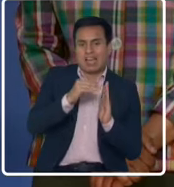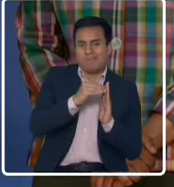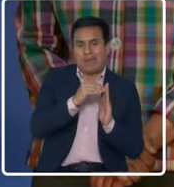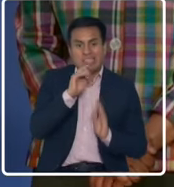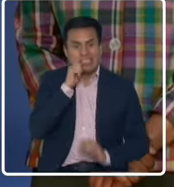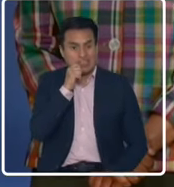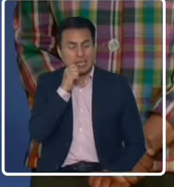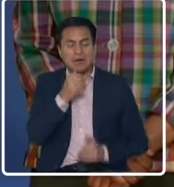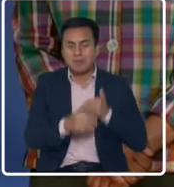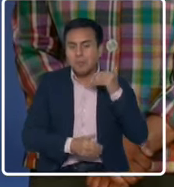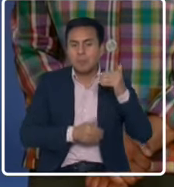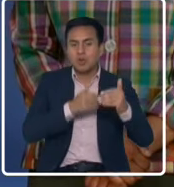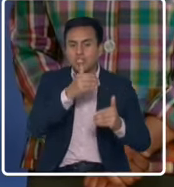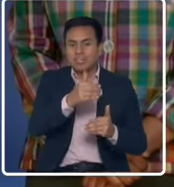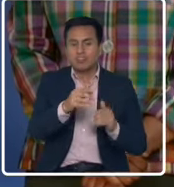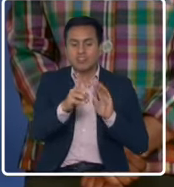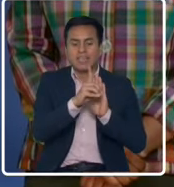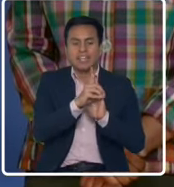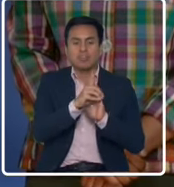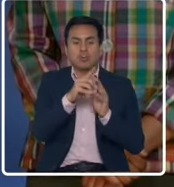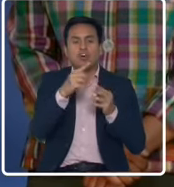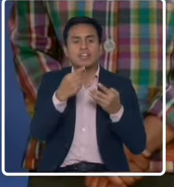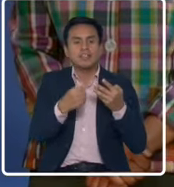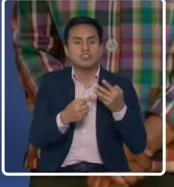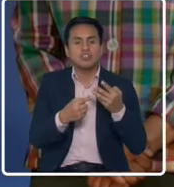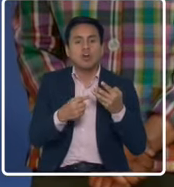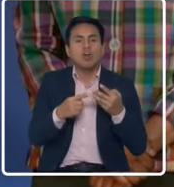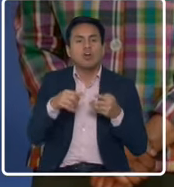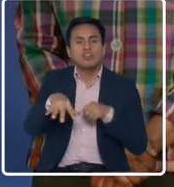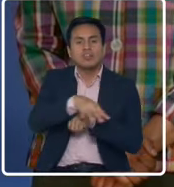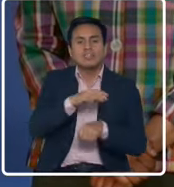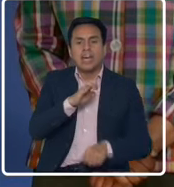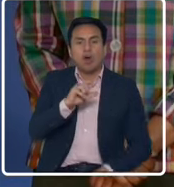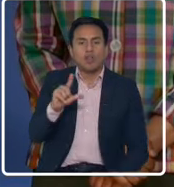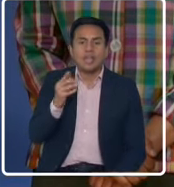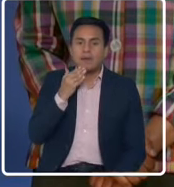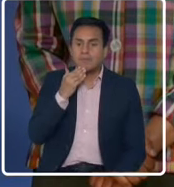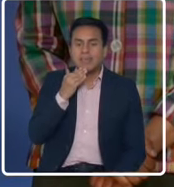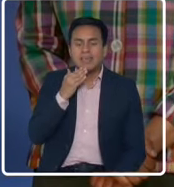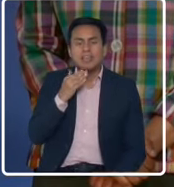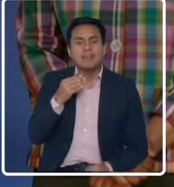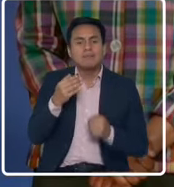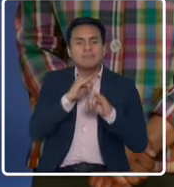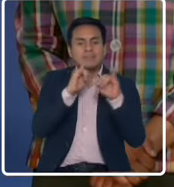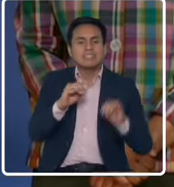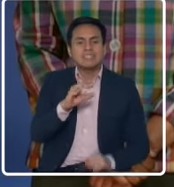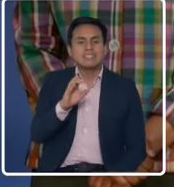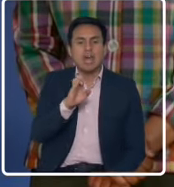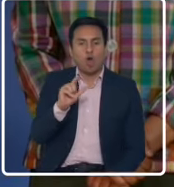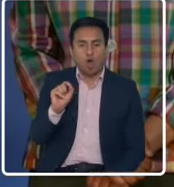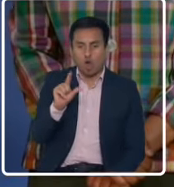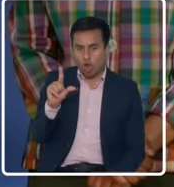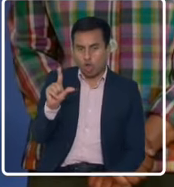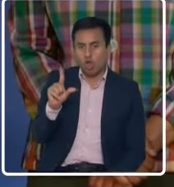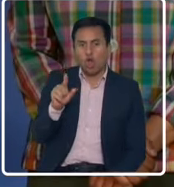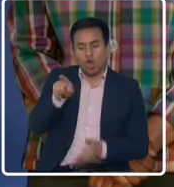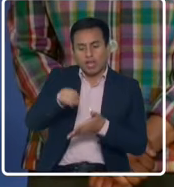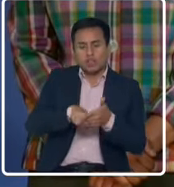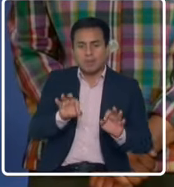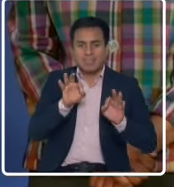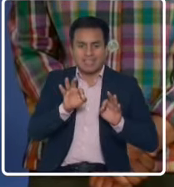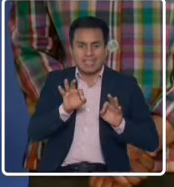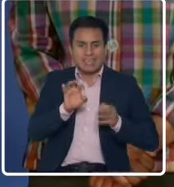que va a ser el proceso de decreto de requisito y condiciones de Seol y de los mecanismos para losoles que son losoles estos contratos especiales que tiene